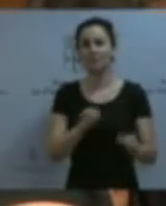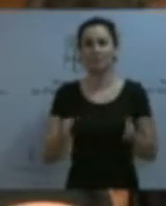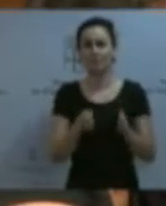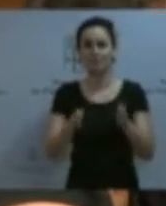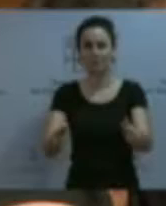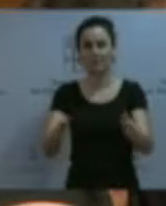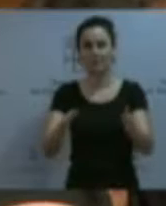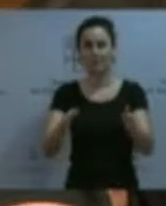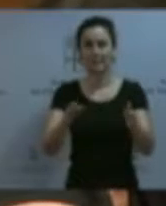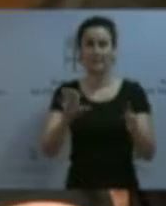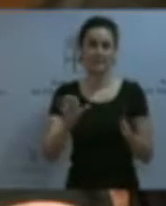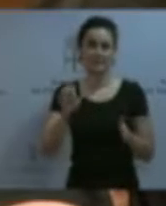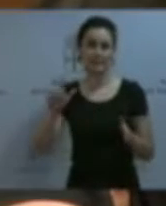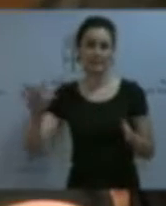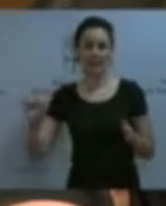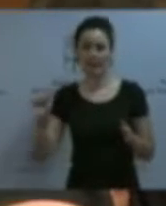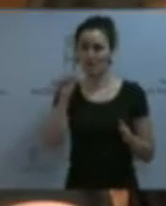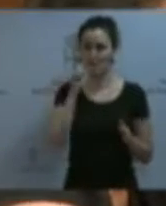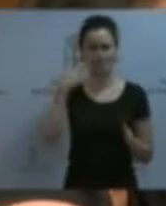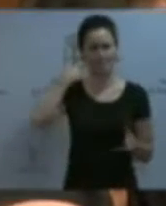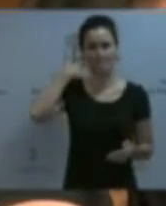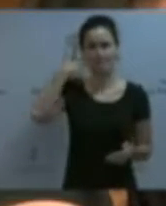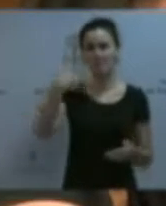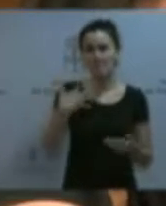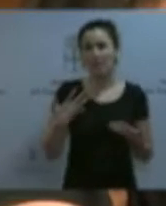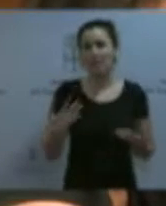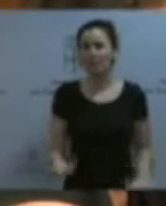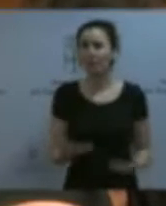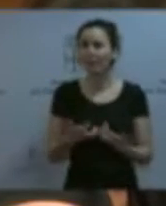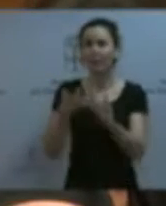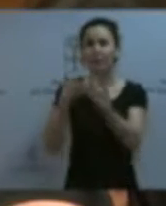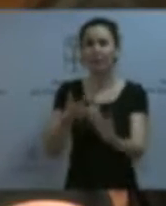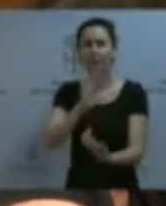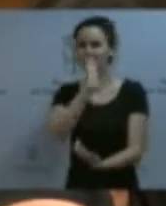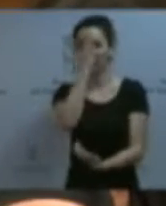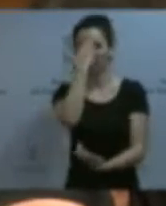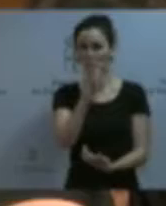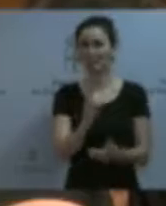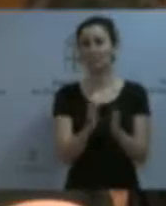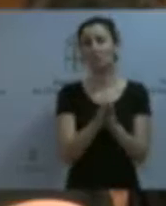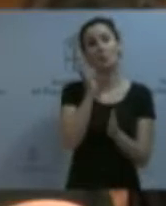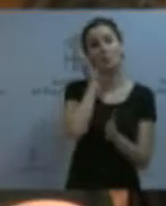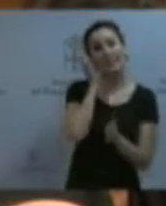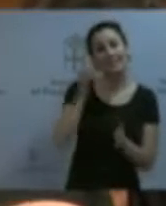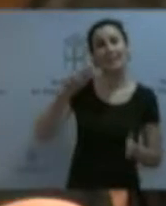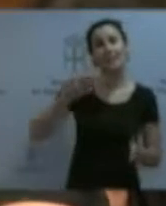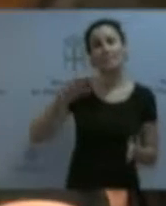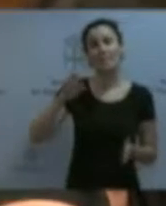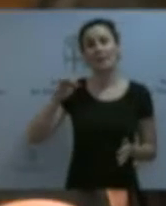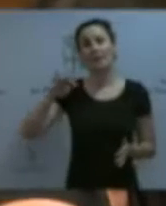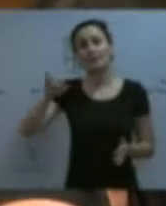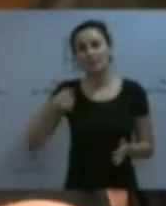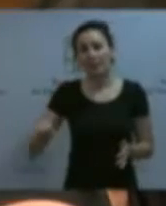Sella. No es él quien está inmerso explícitamente en la batalla, sino que es su compañera Beatriz Manchón.